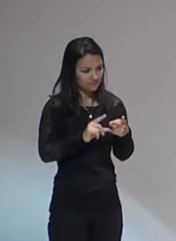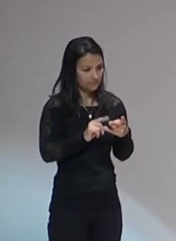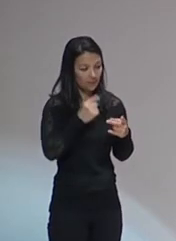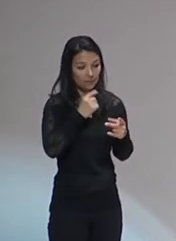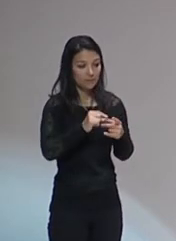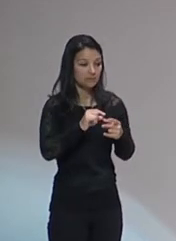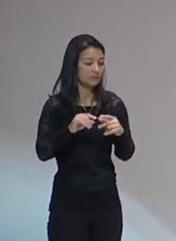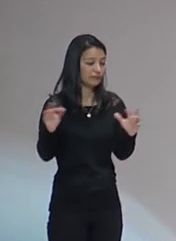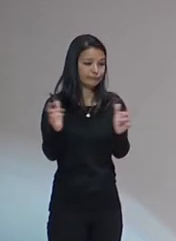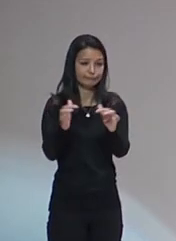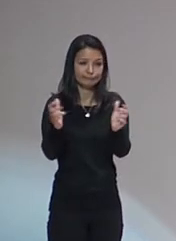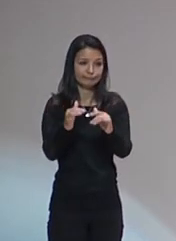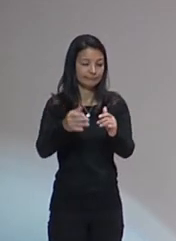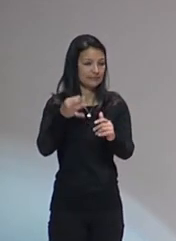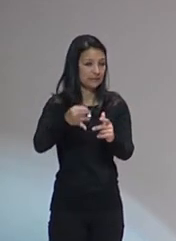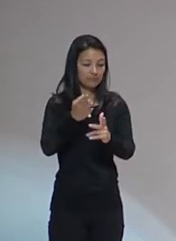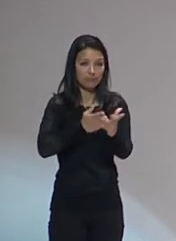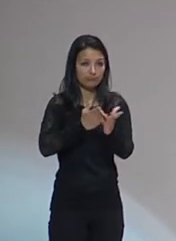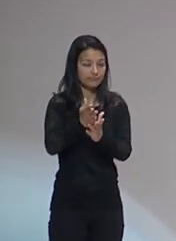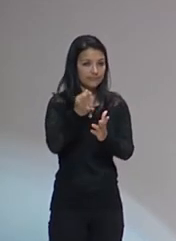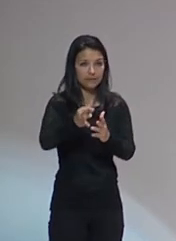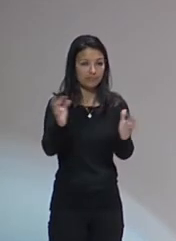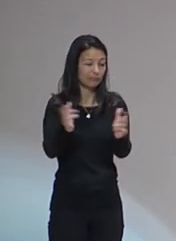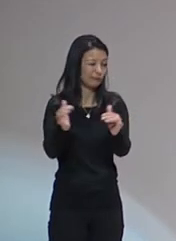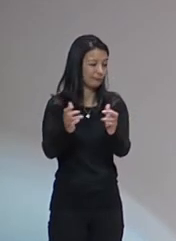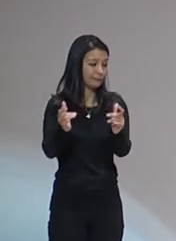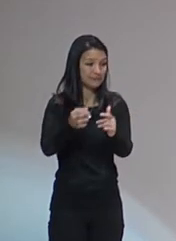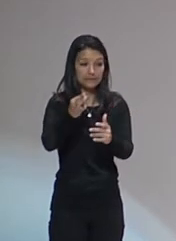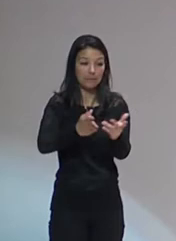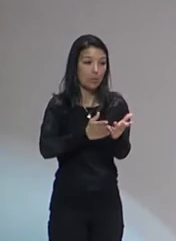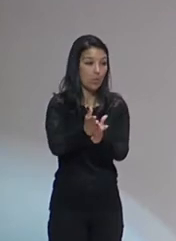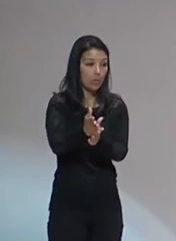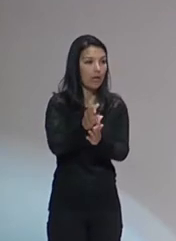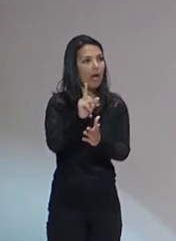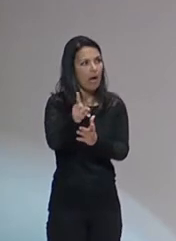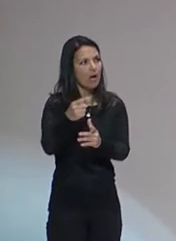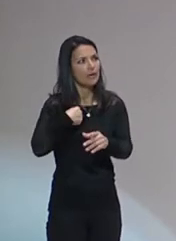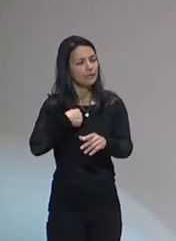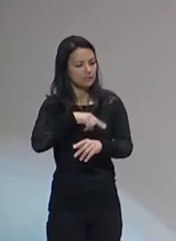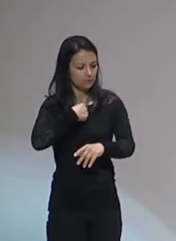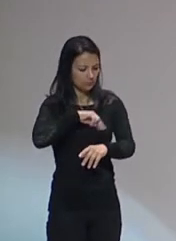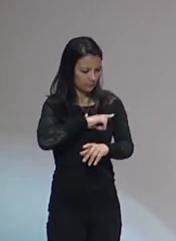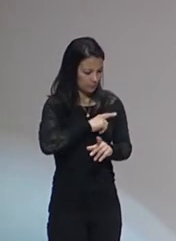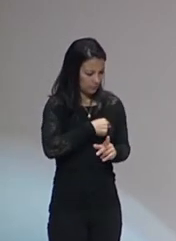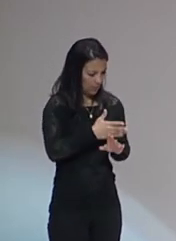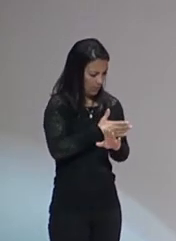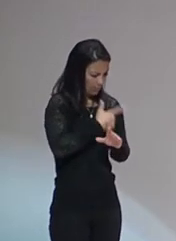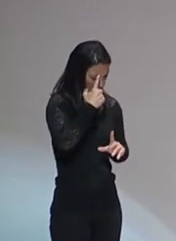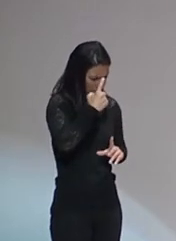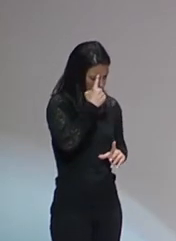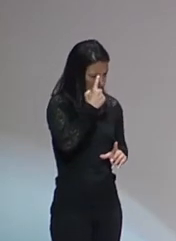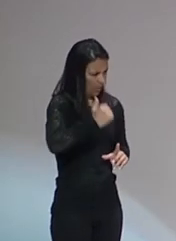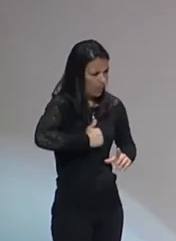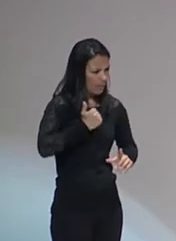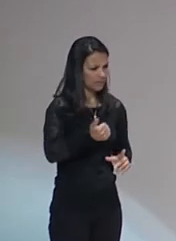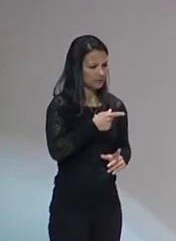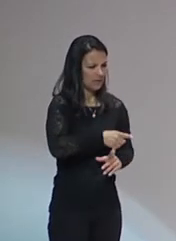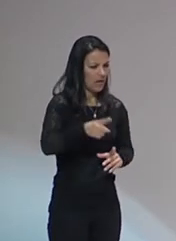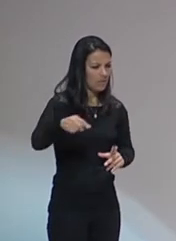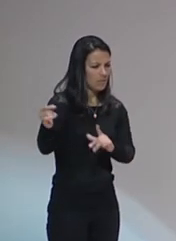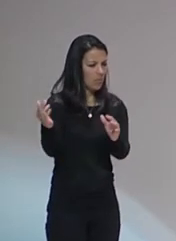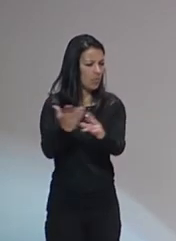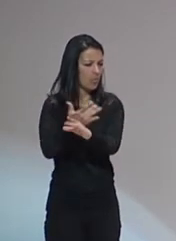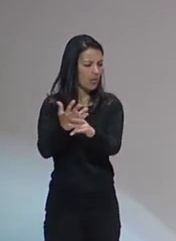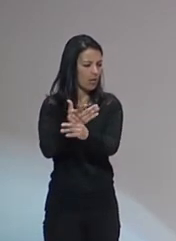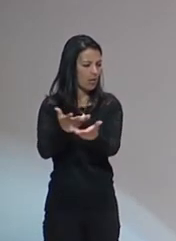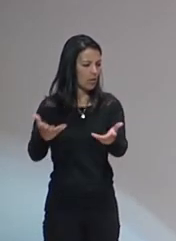estar presente en todo momento, y eso implica que nosotros aprovechemos el conflicto como una oportunidad de aprendizaje y como